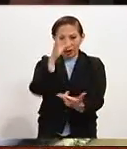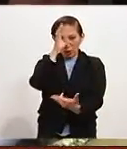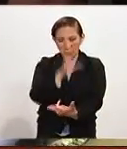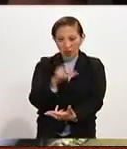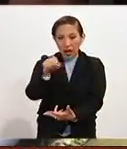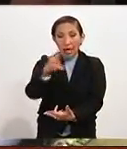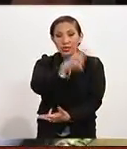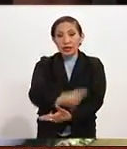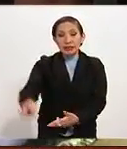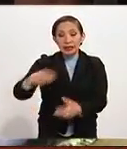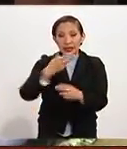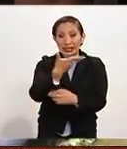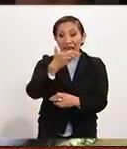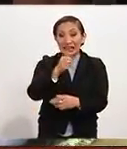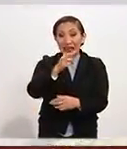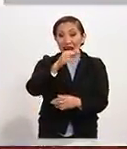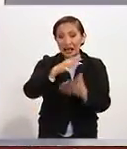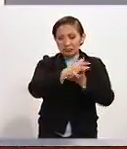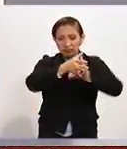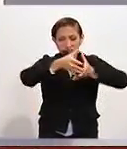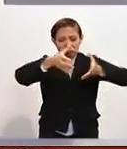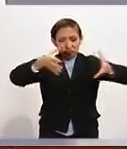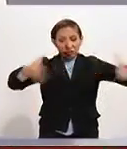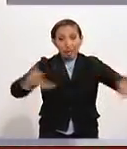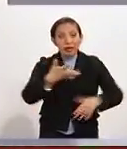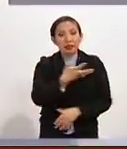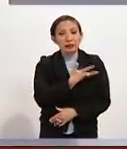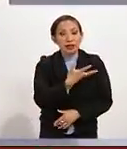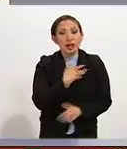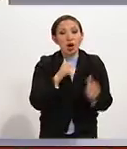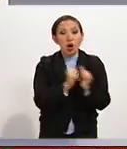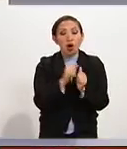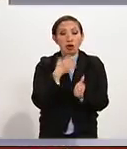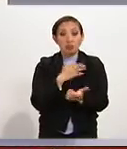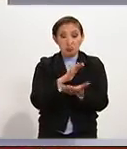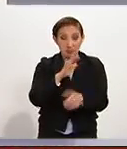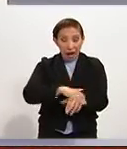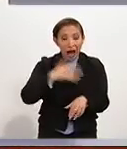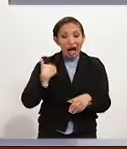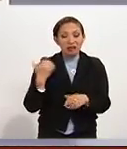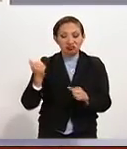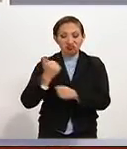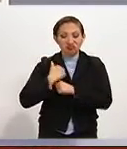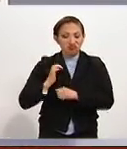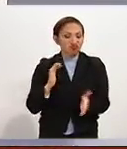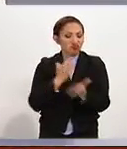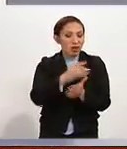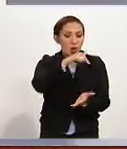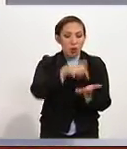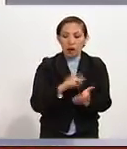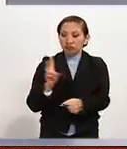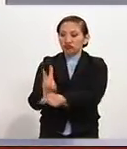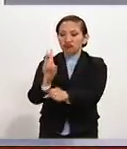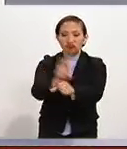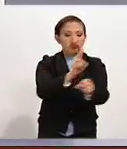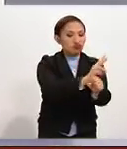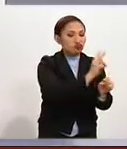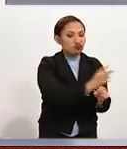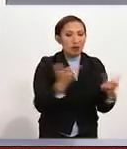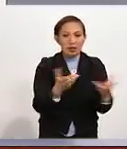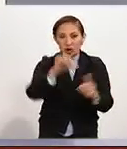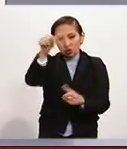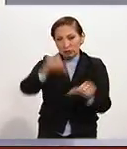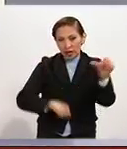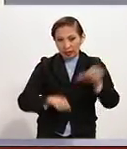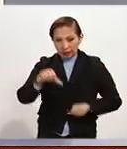coahuilense es de 300 hectáreas. Se contará con un mayor número de tropas en la zona para realizar